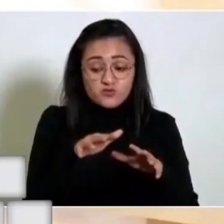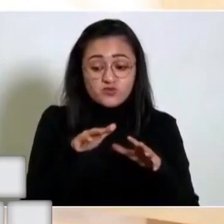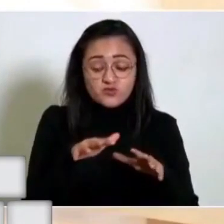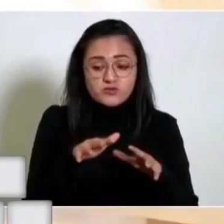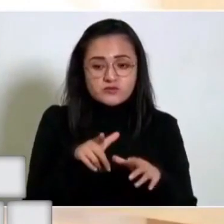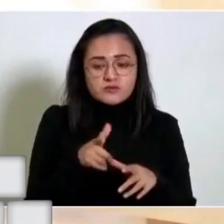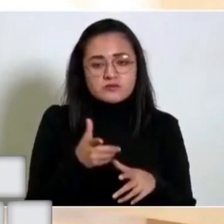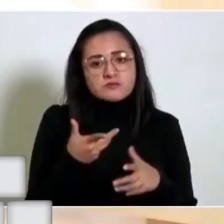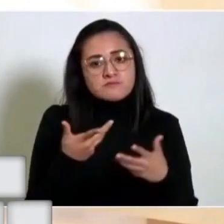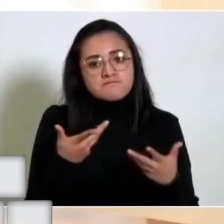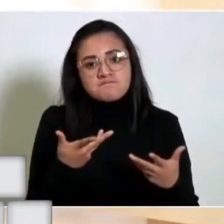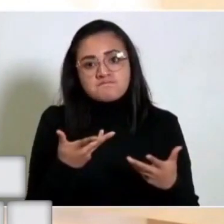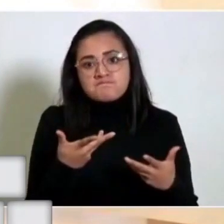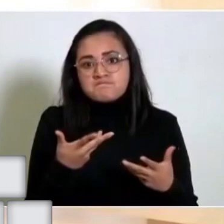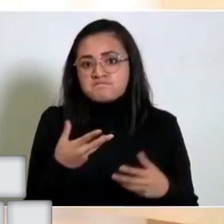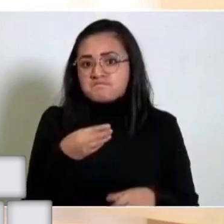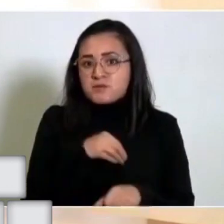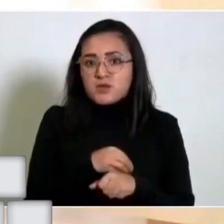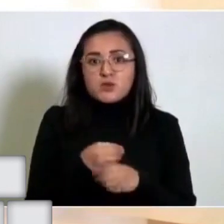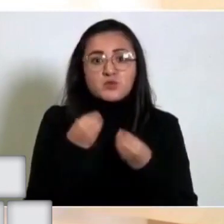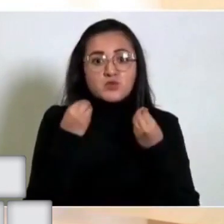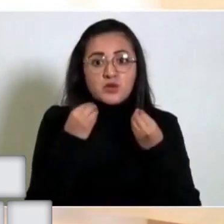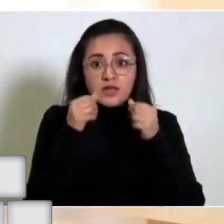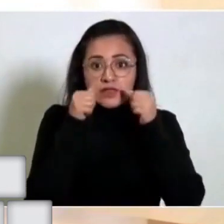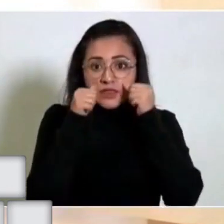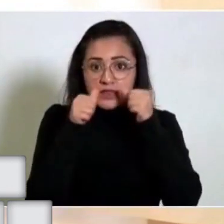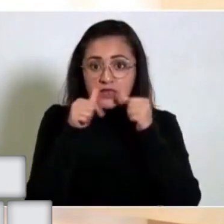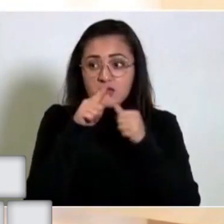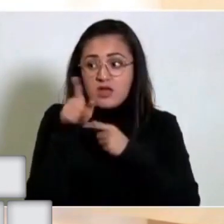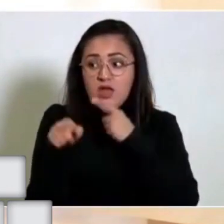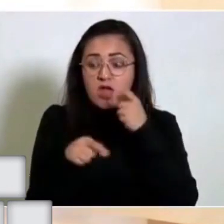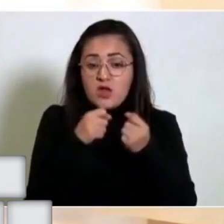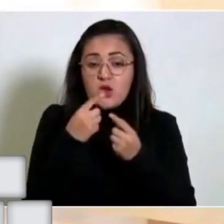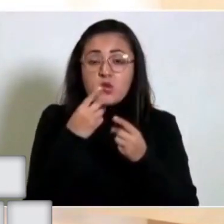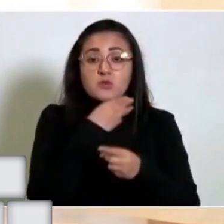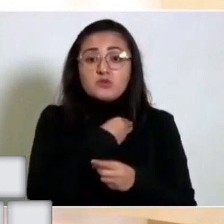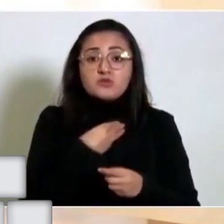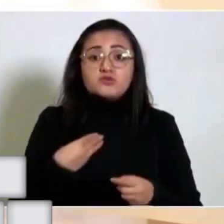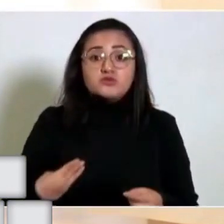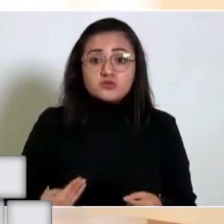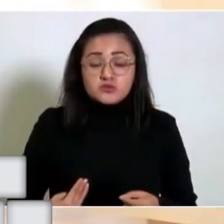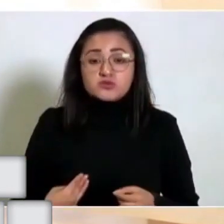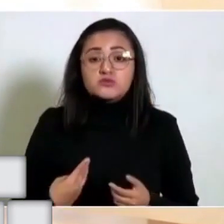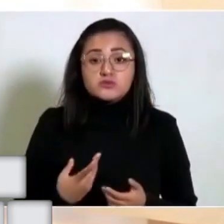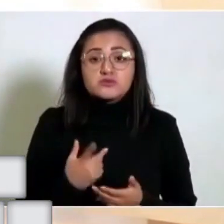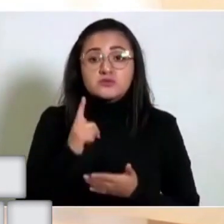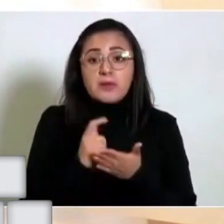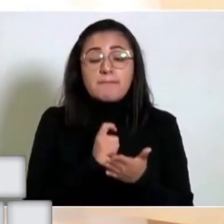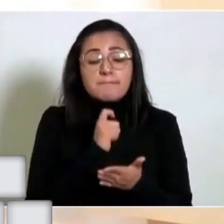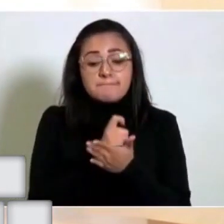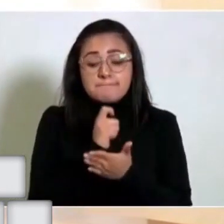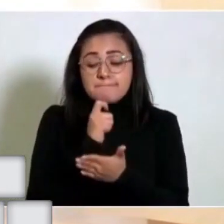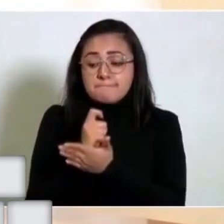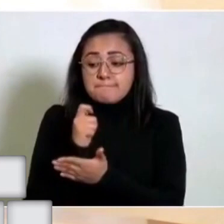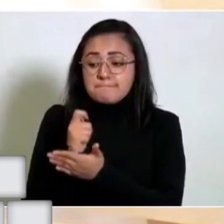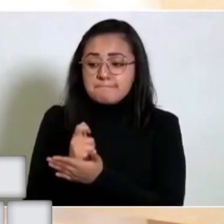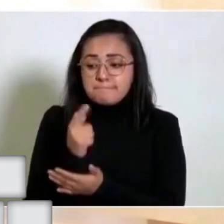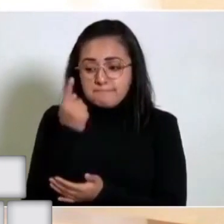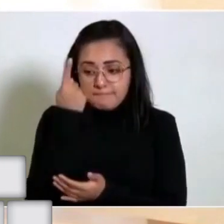de que hay que poner mucha atención en los museos, inversión